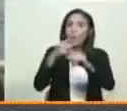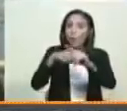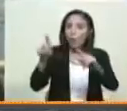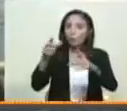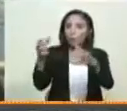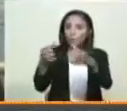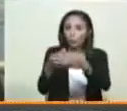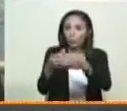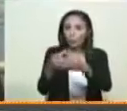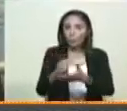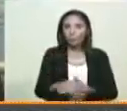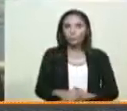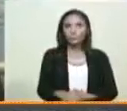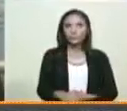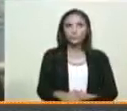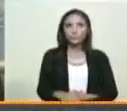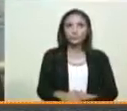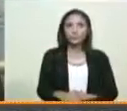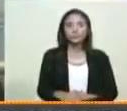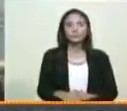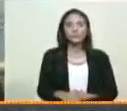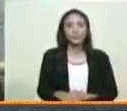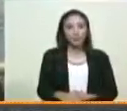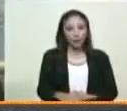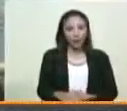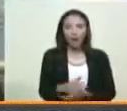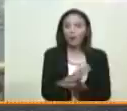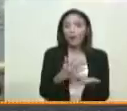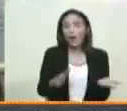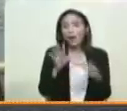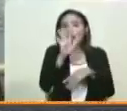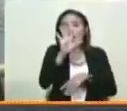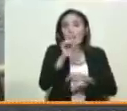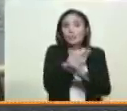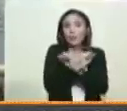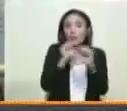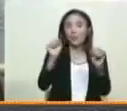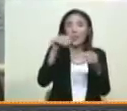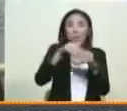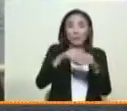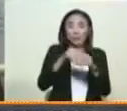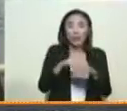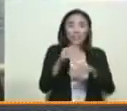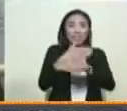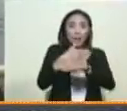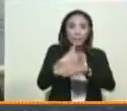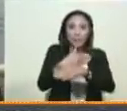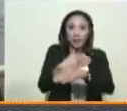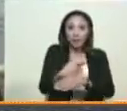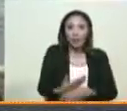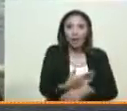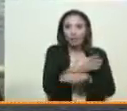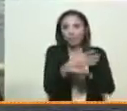en la mano sale a votar a las 5 de la mañana tempranito